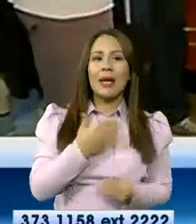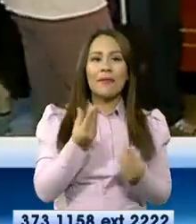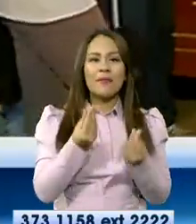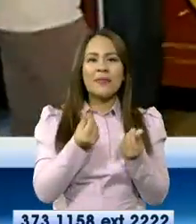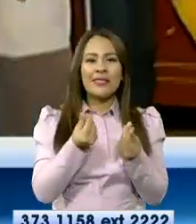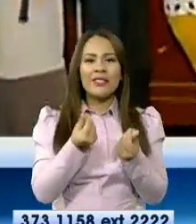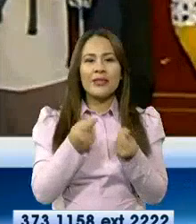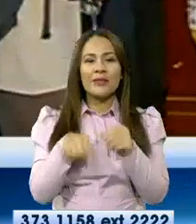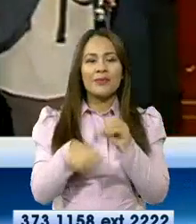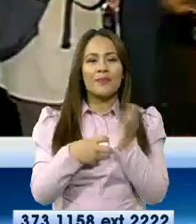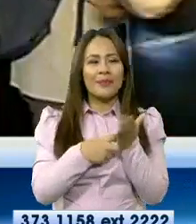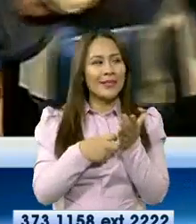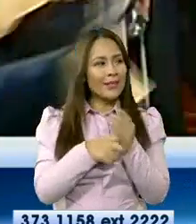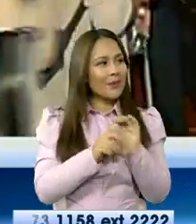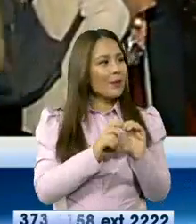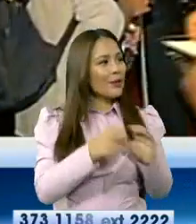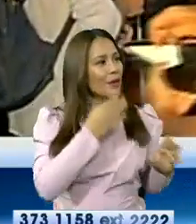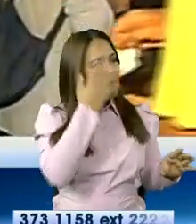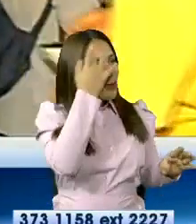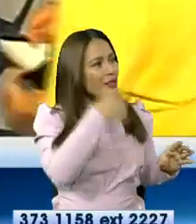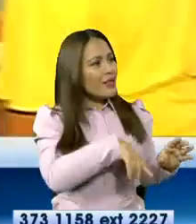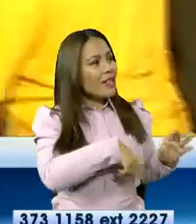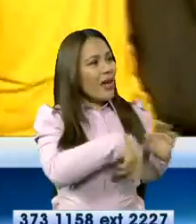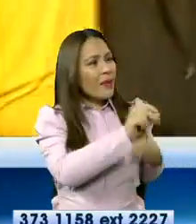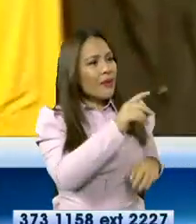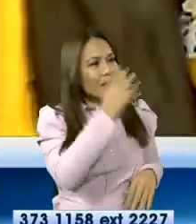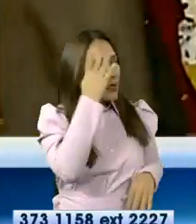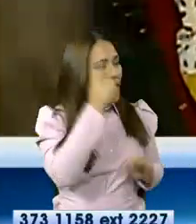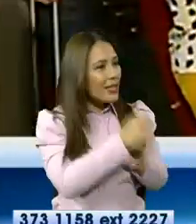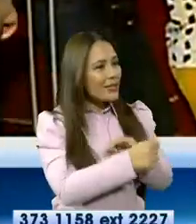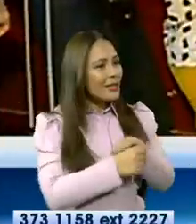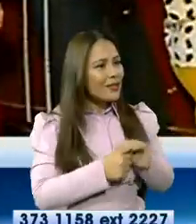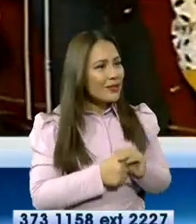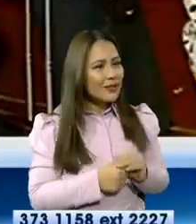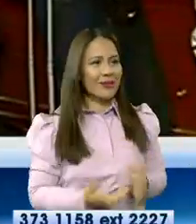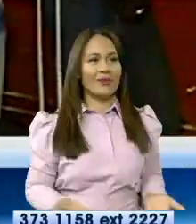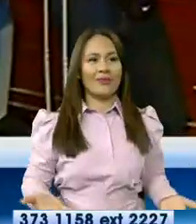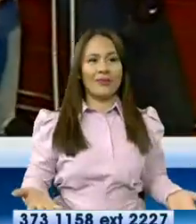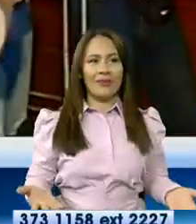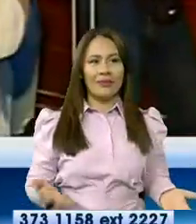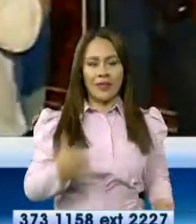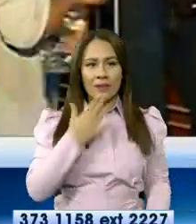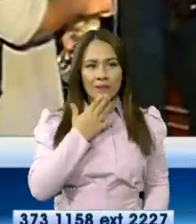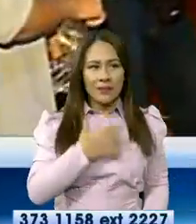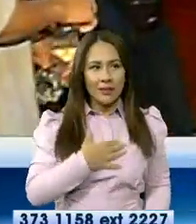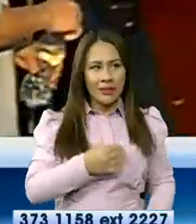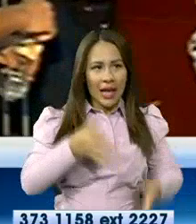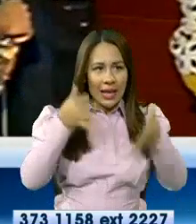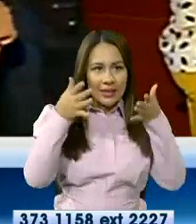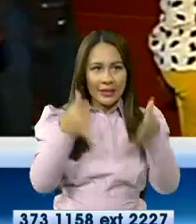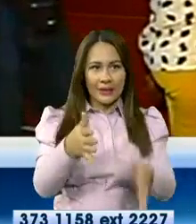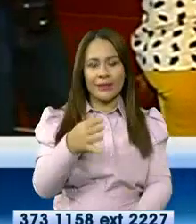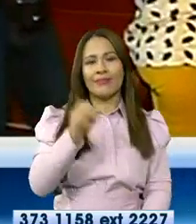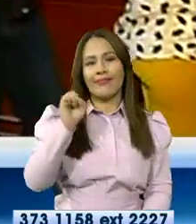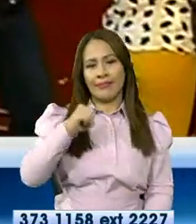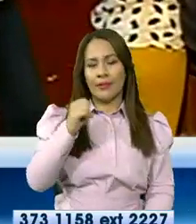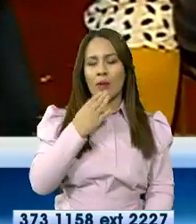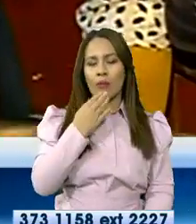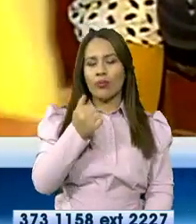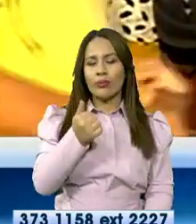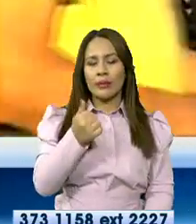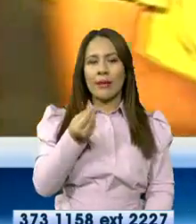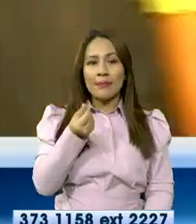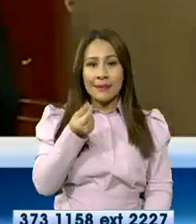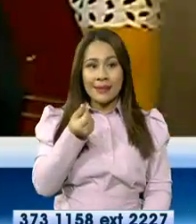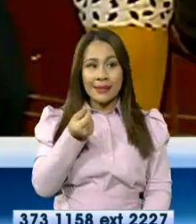pasajes? ¿Por qué se me va, amiga? ¿De quién se esconde? Buenos días, amiga. ¿Qué tal la atención? Muy bueno. ¿Precio del pasaje, el mismo o